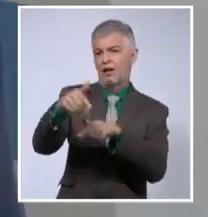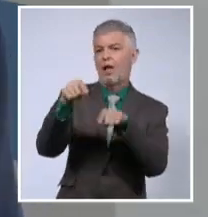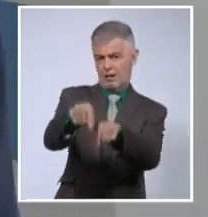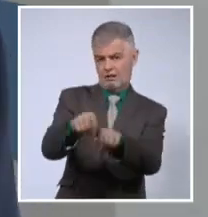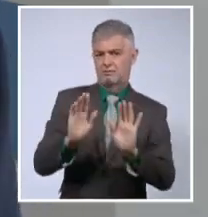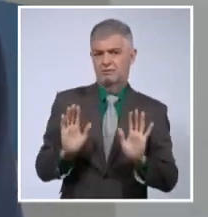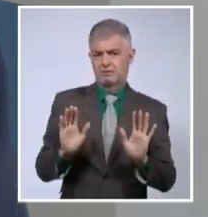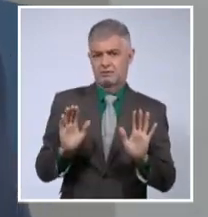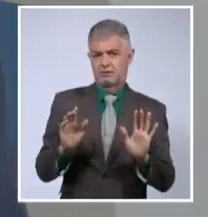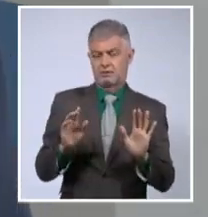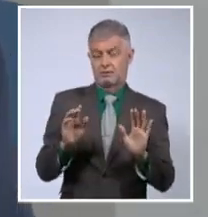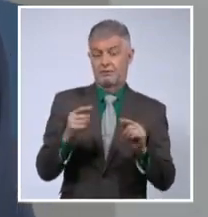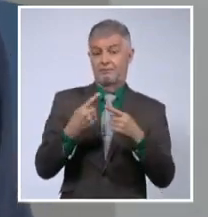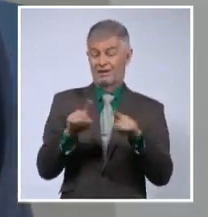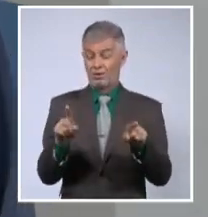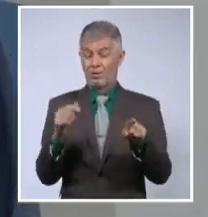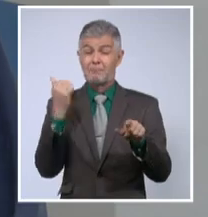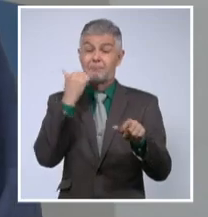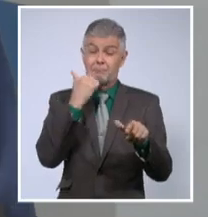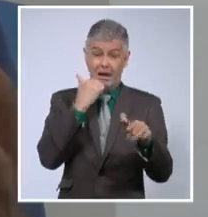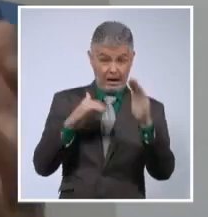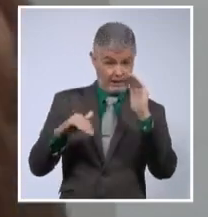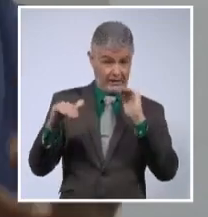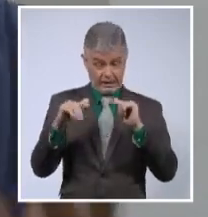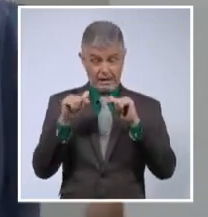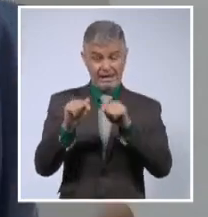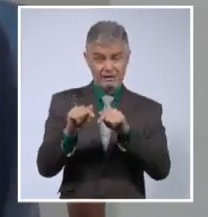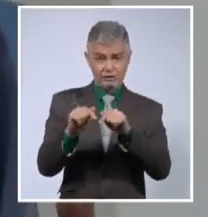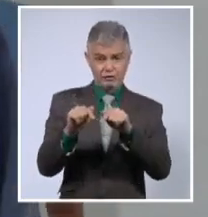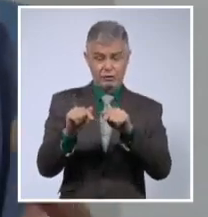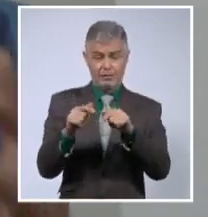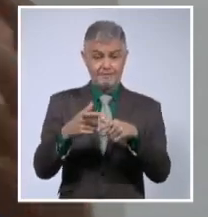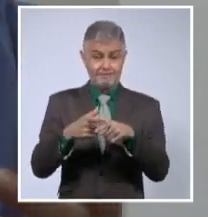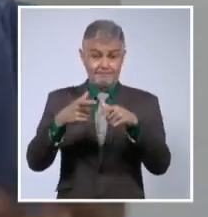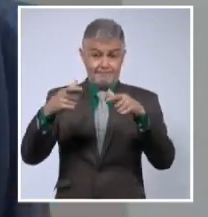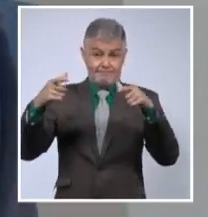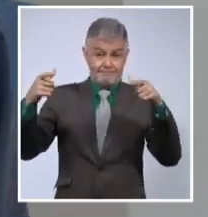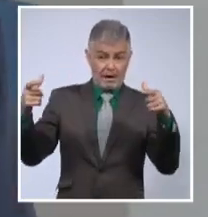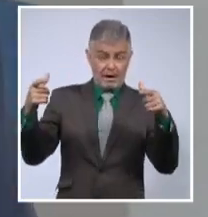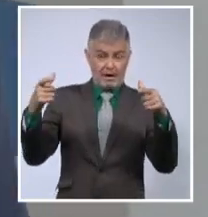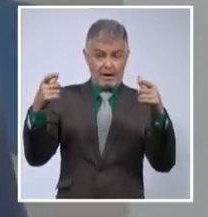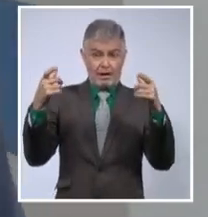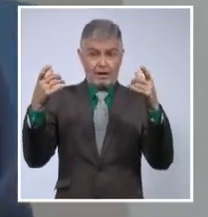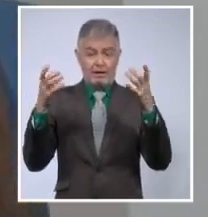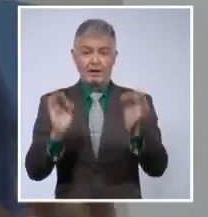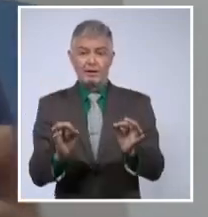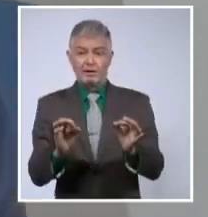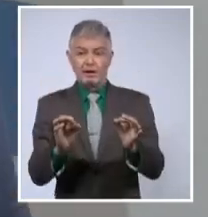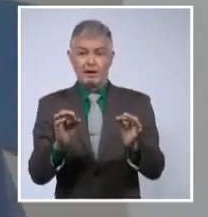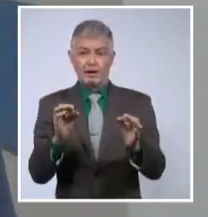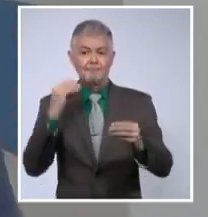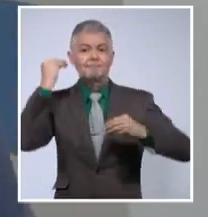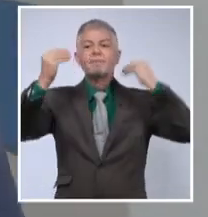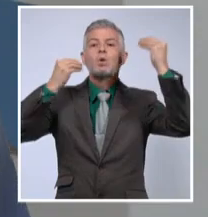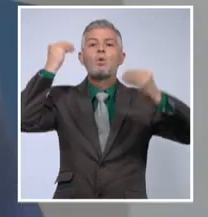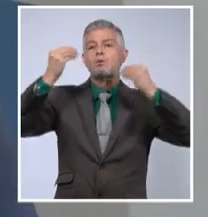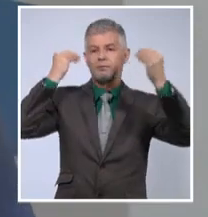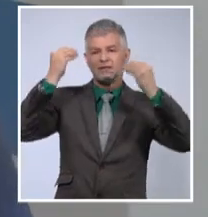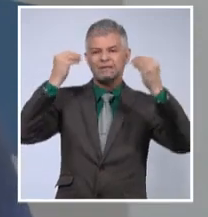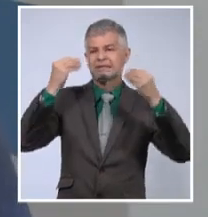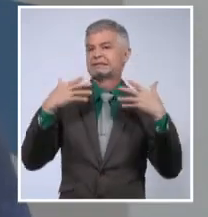por encima de ello, y yo diría que en un volumen mayor, en una dimensión mayor, preocupaciones que tienen que